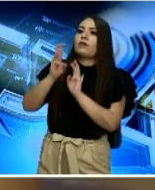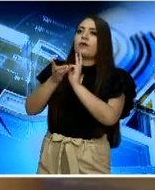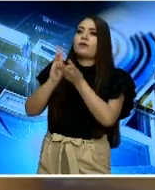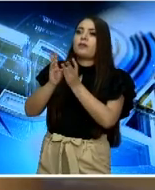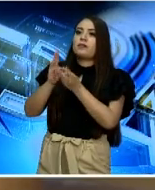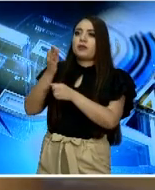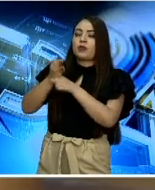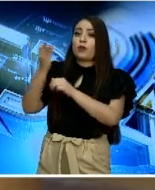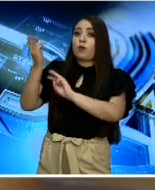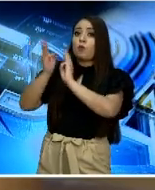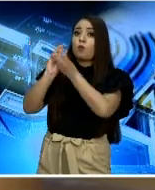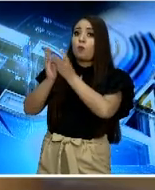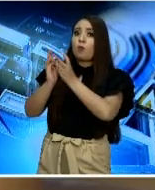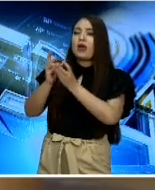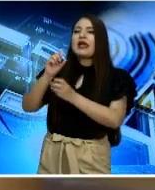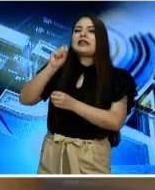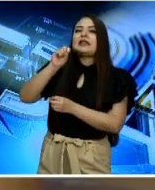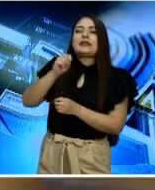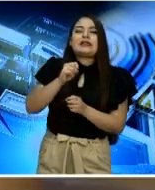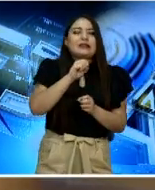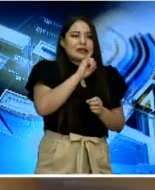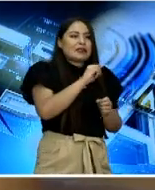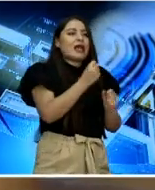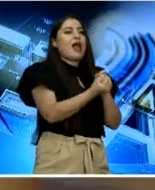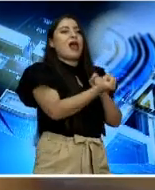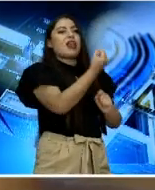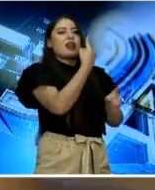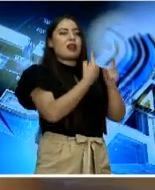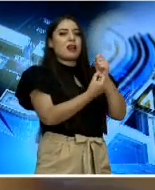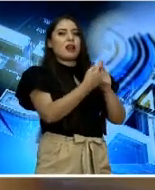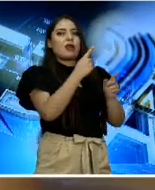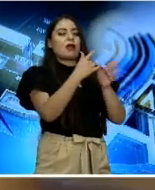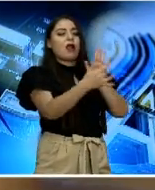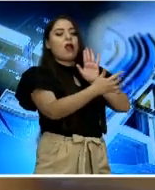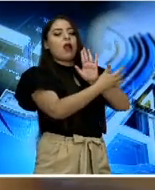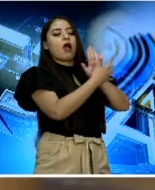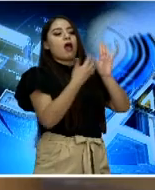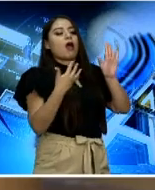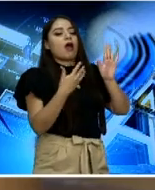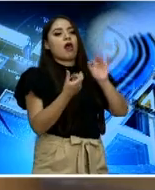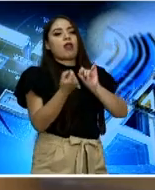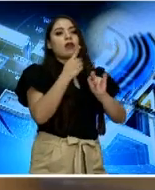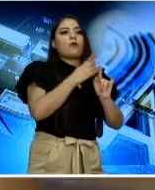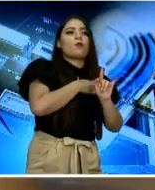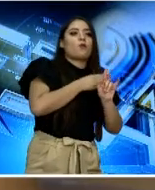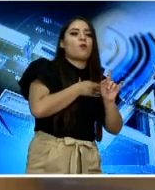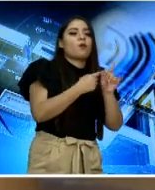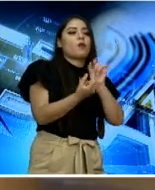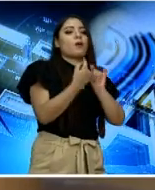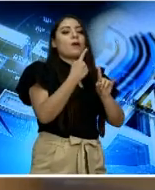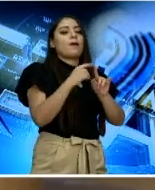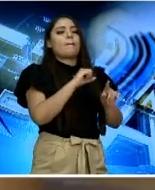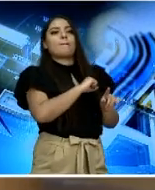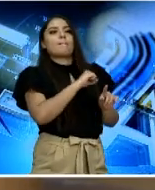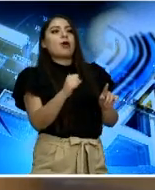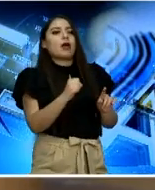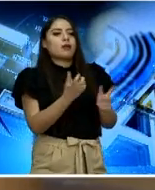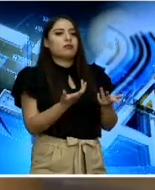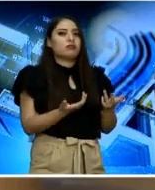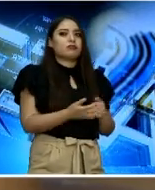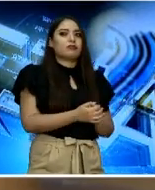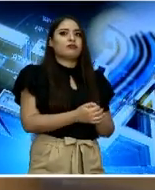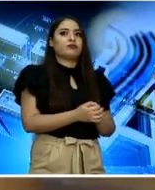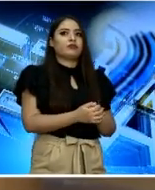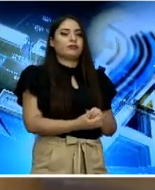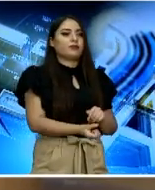sí ha habido varios comentarios, pues como todos, buenos, malos. Y hasta empezaron, una señora mandó un mensaje